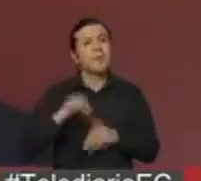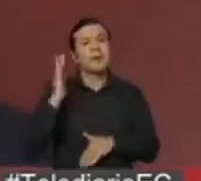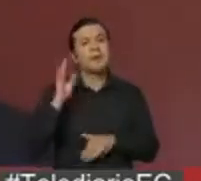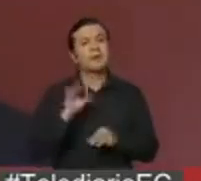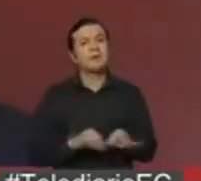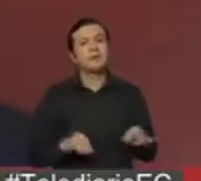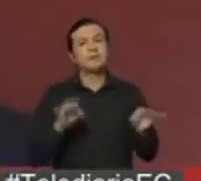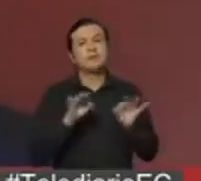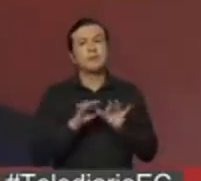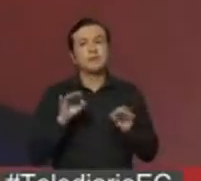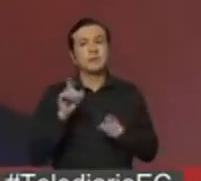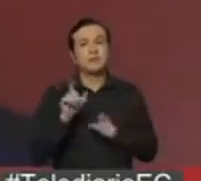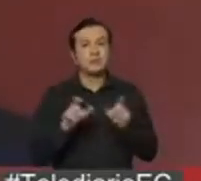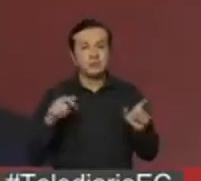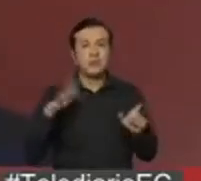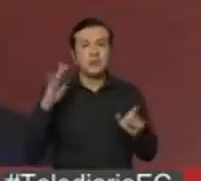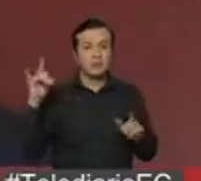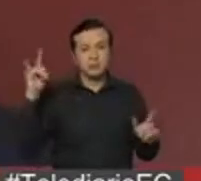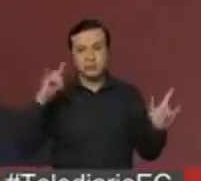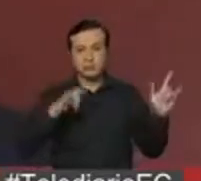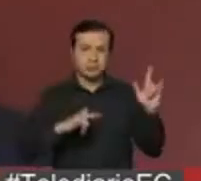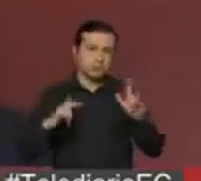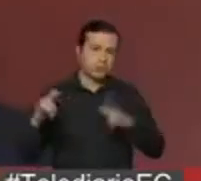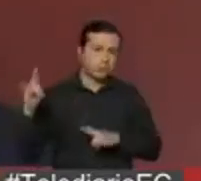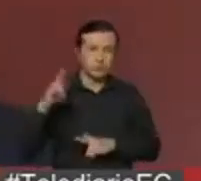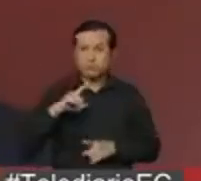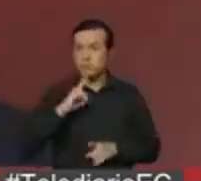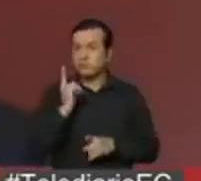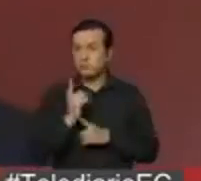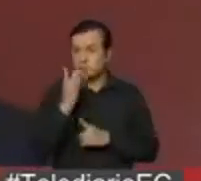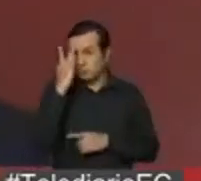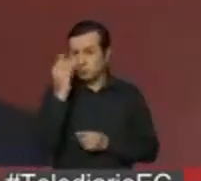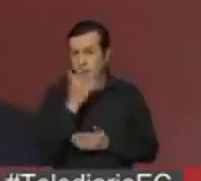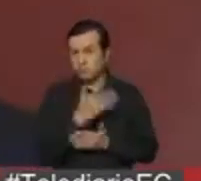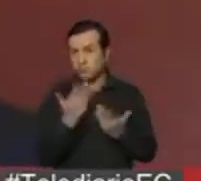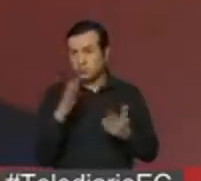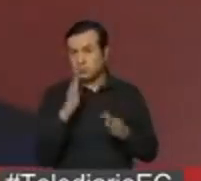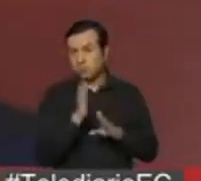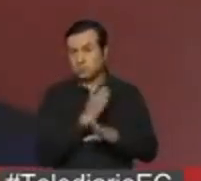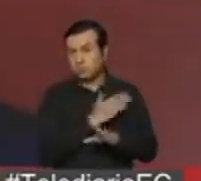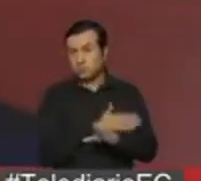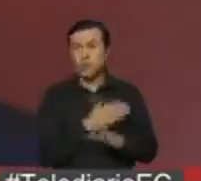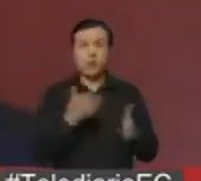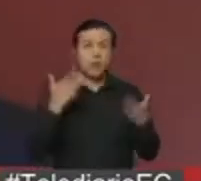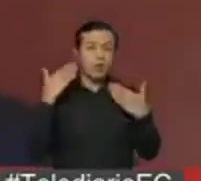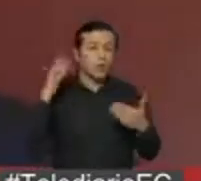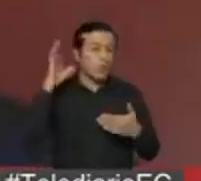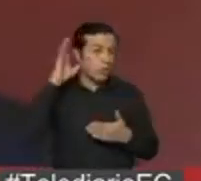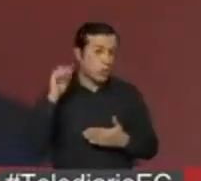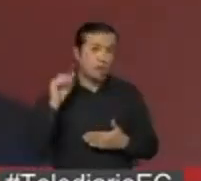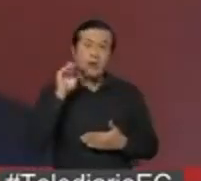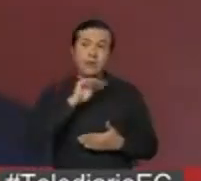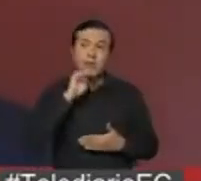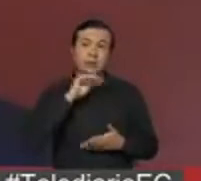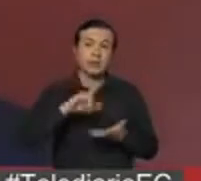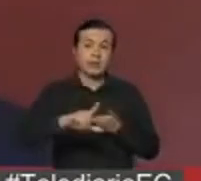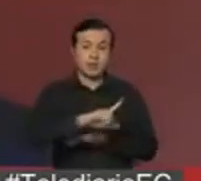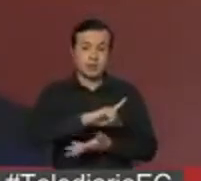se irá incrementando el número de frecuencias. Ajá. Porque las que había mencionado yo, que es Guayaquil, Cuenca, Manta, Lago,